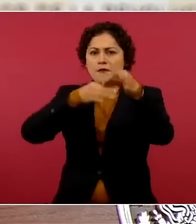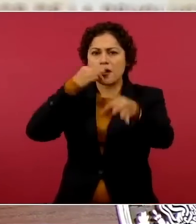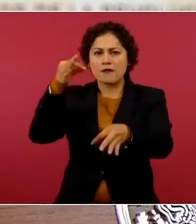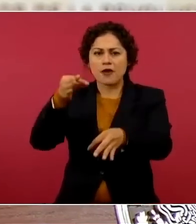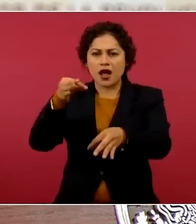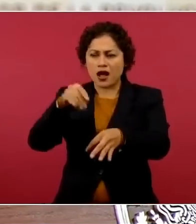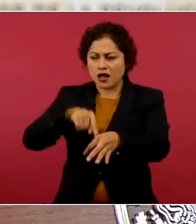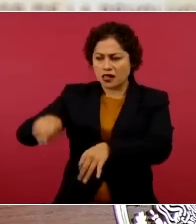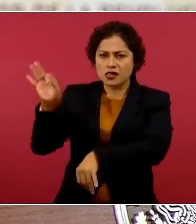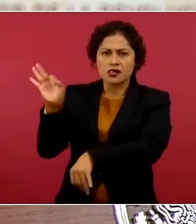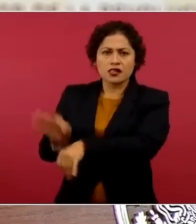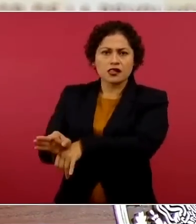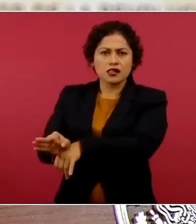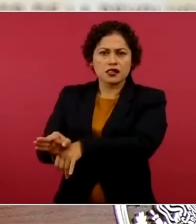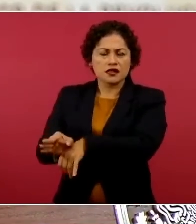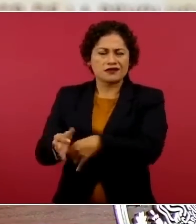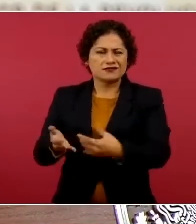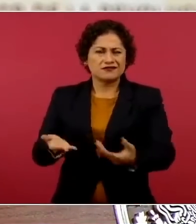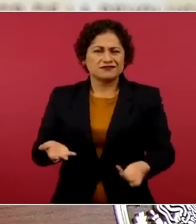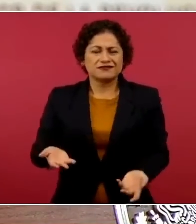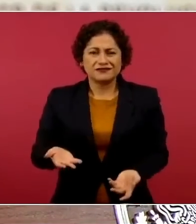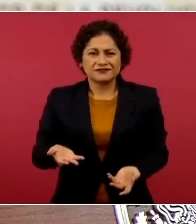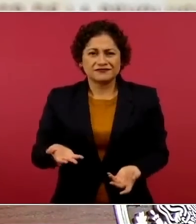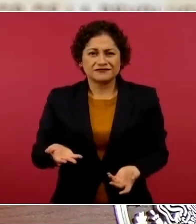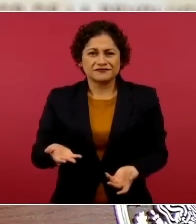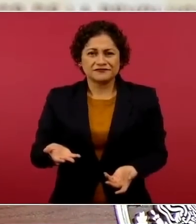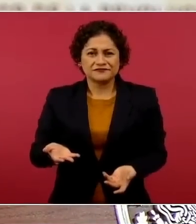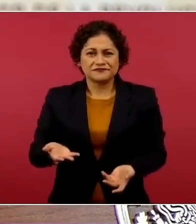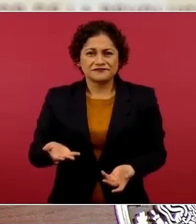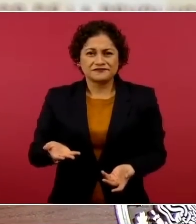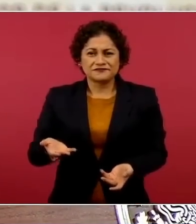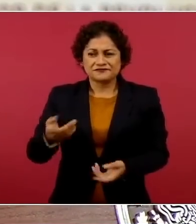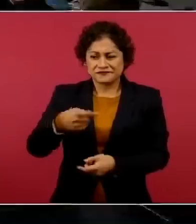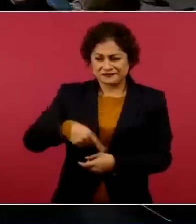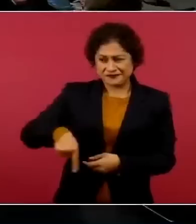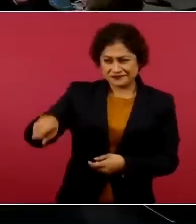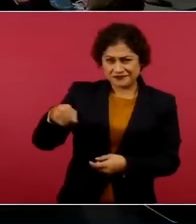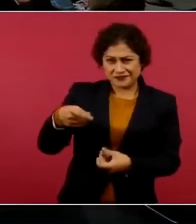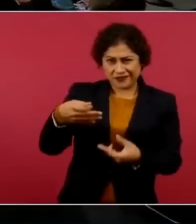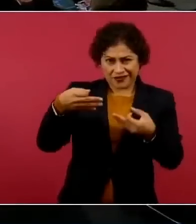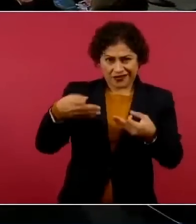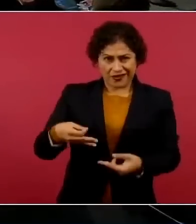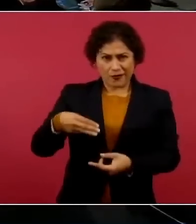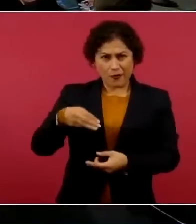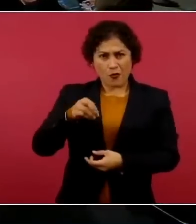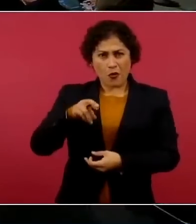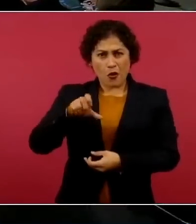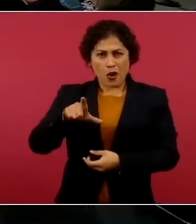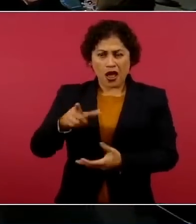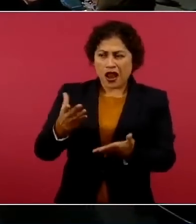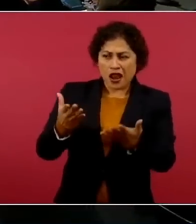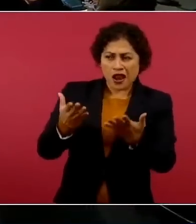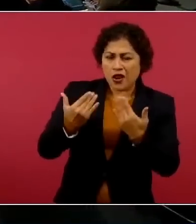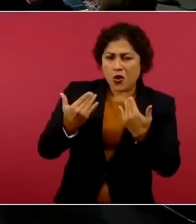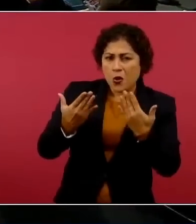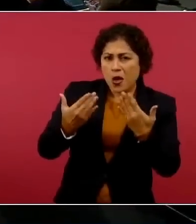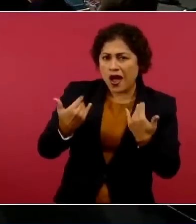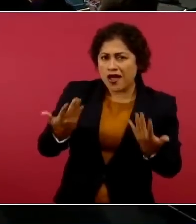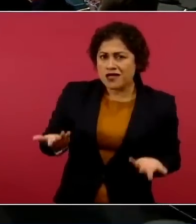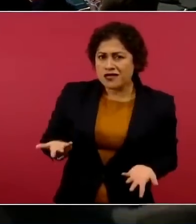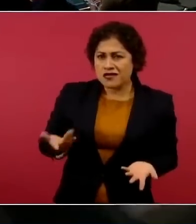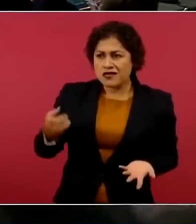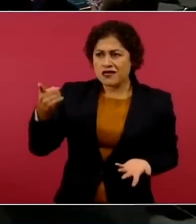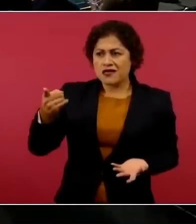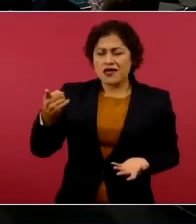Por eso no tienen autoridad moral, son muy deshonestos,